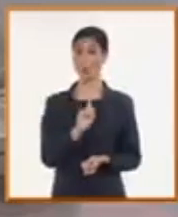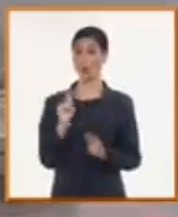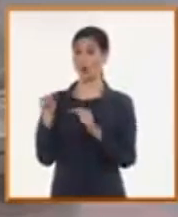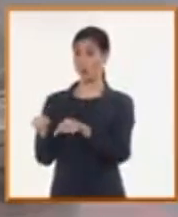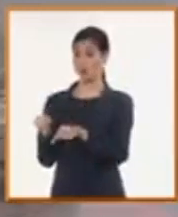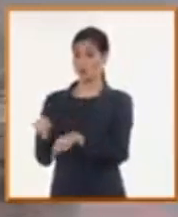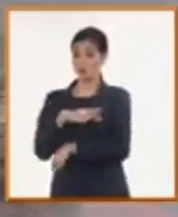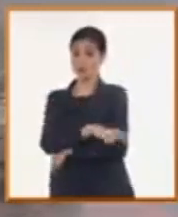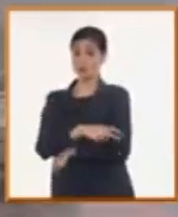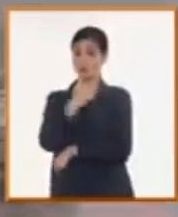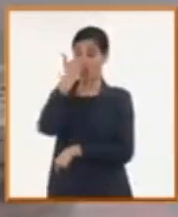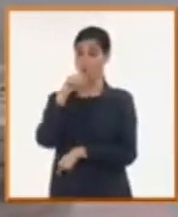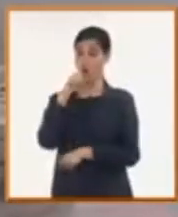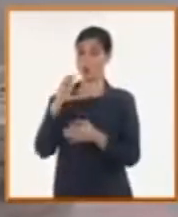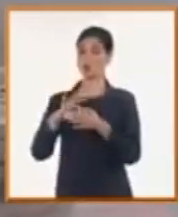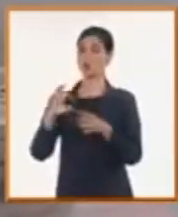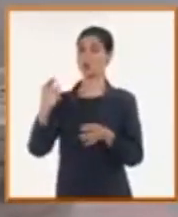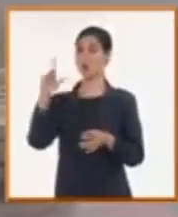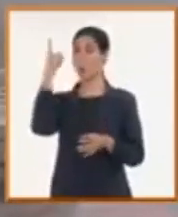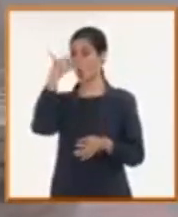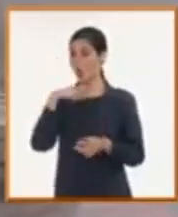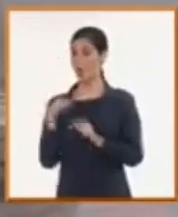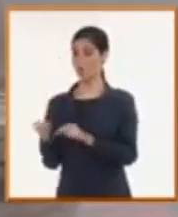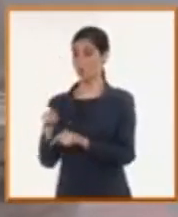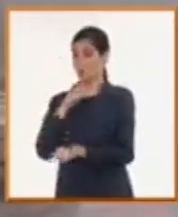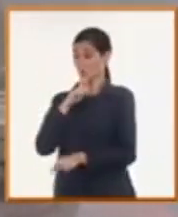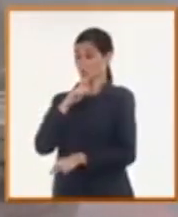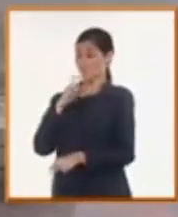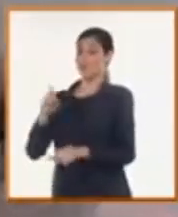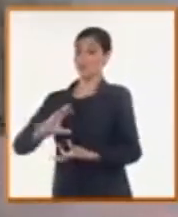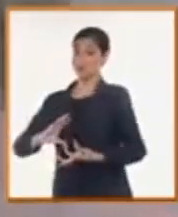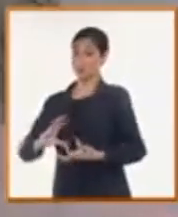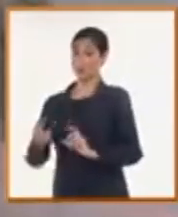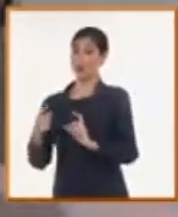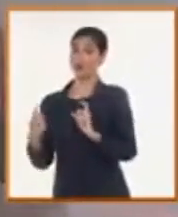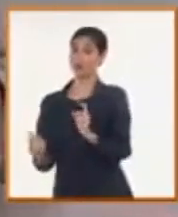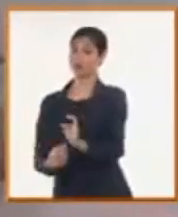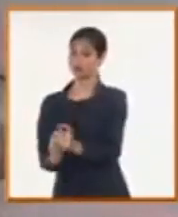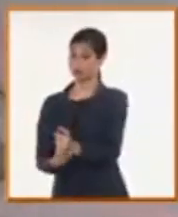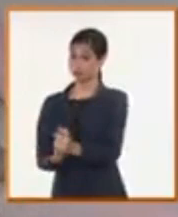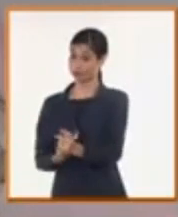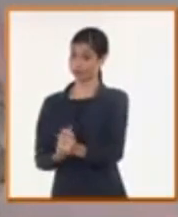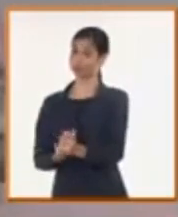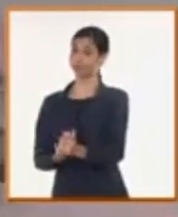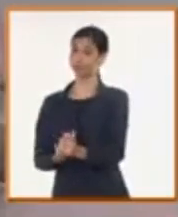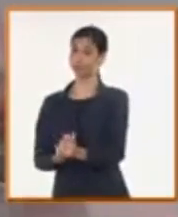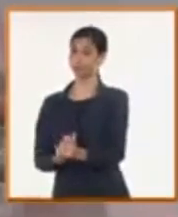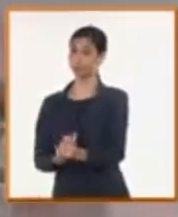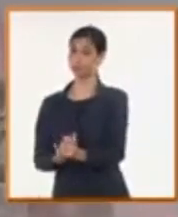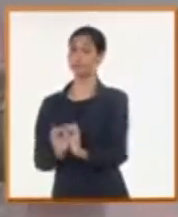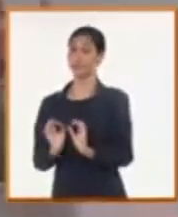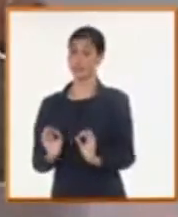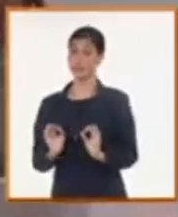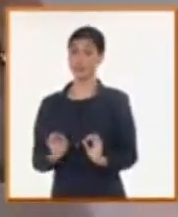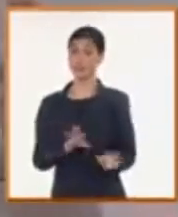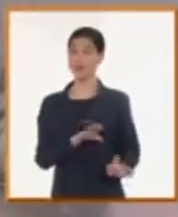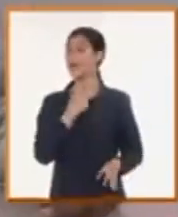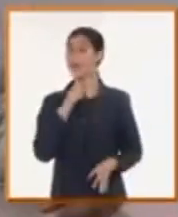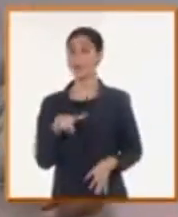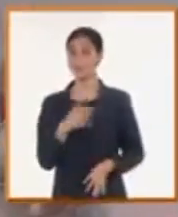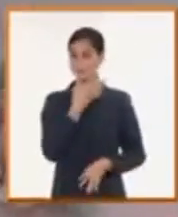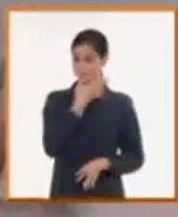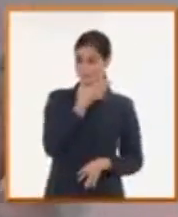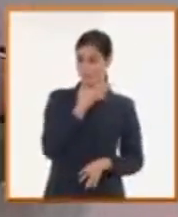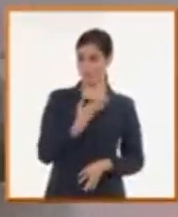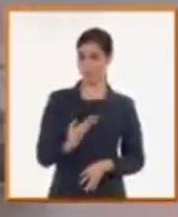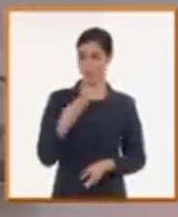operativo, él sacó bien sus cuentas, él hizo los aseguramientos logísticos desde el punto de vista diplomático, dónde estaban los